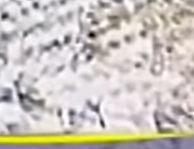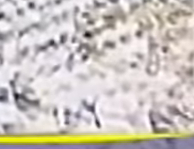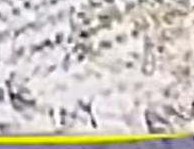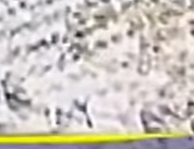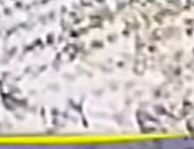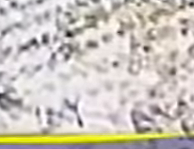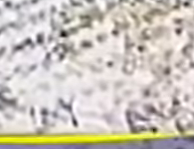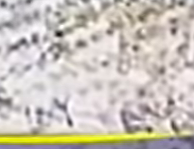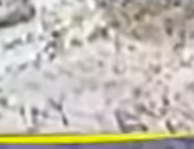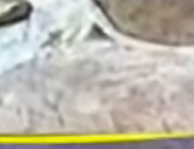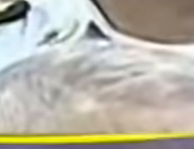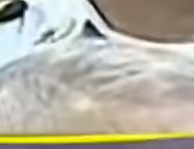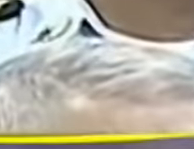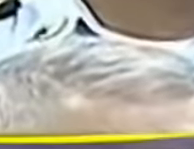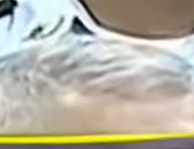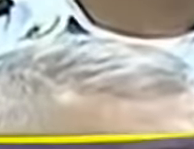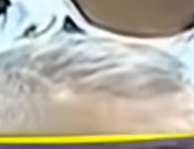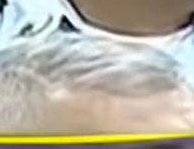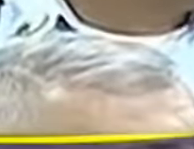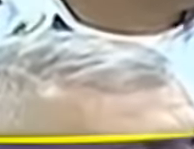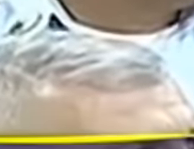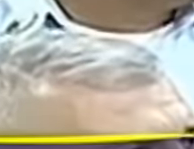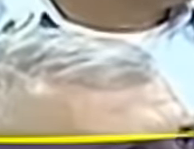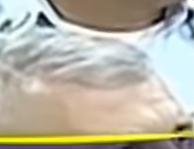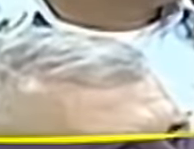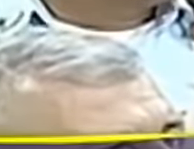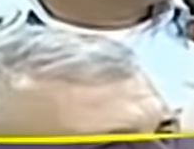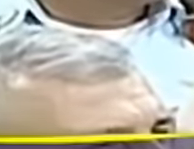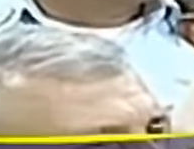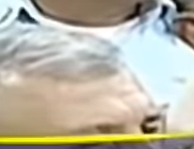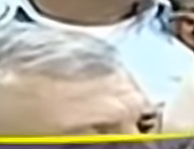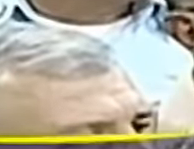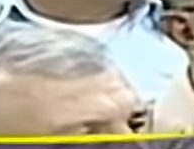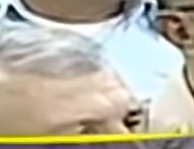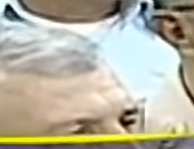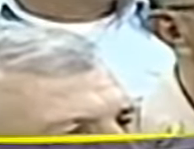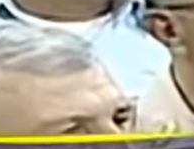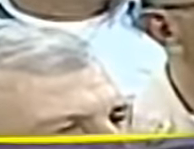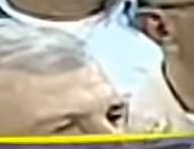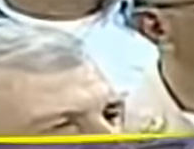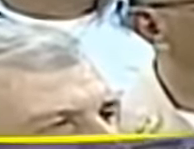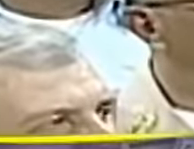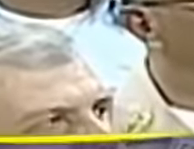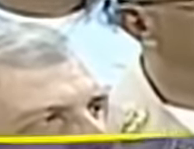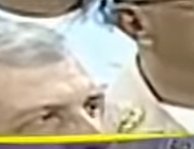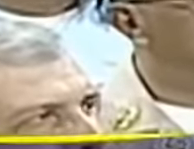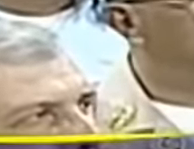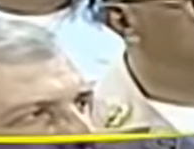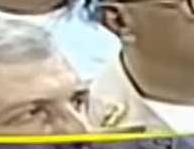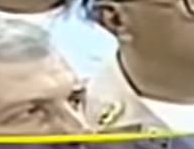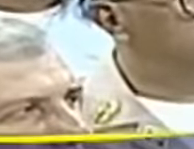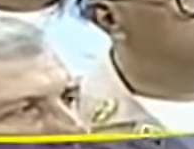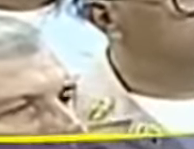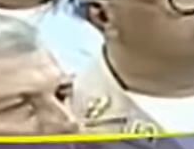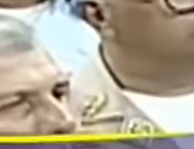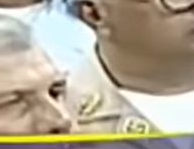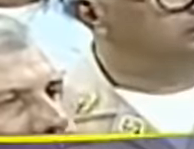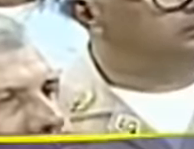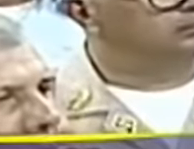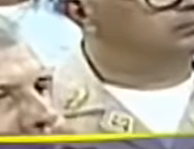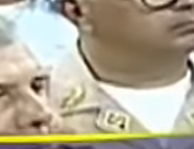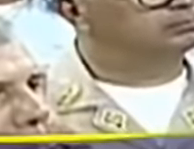Y bueno, yo veo que el imperio de Israel, apoyado por el imperialismo norteamericano también de